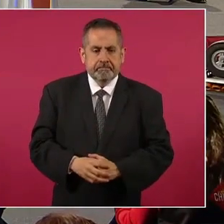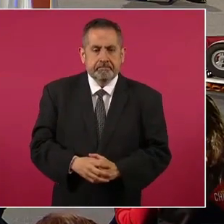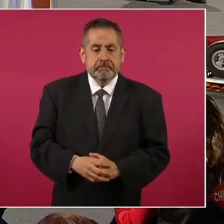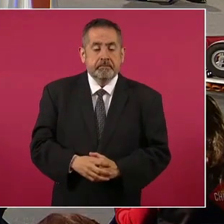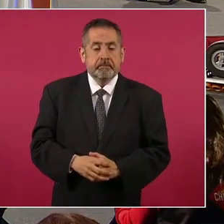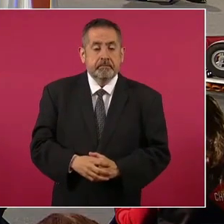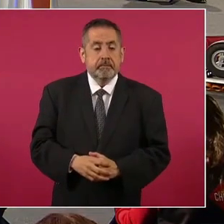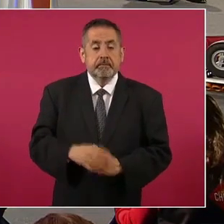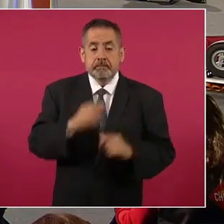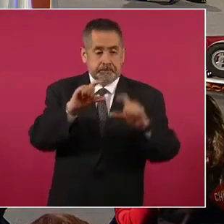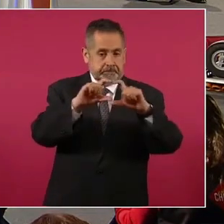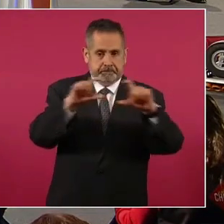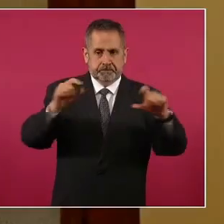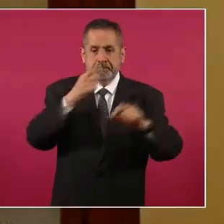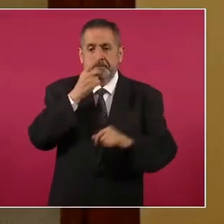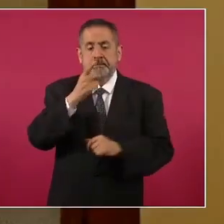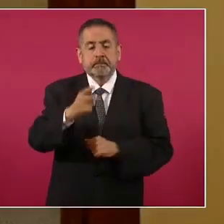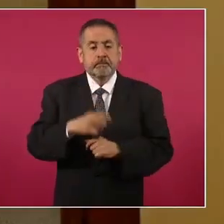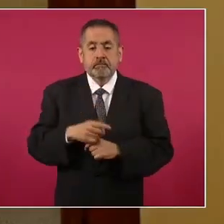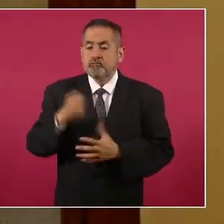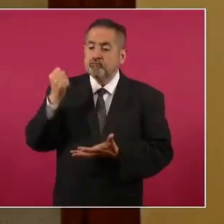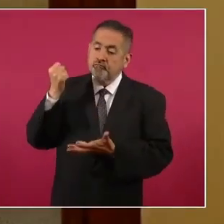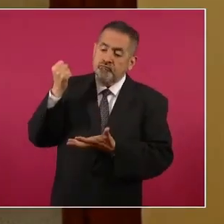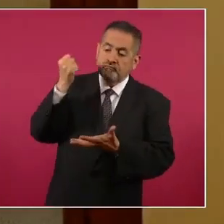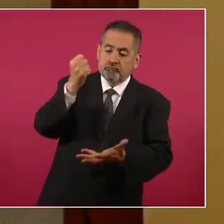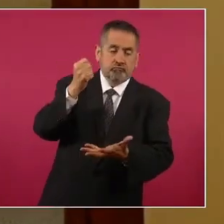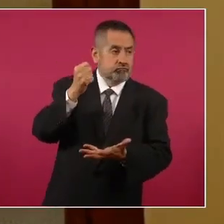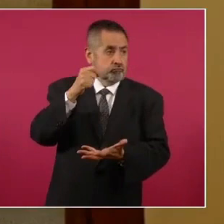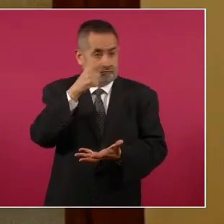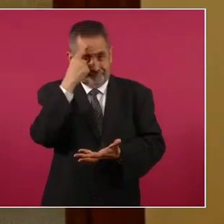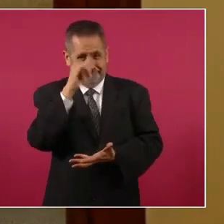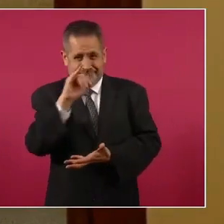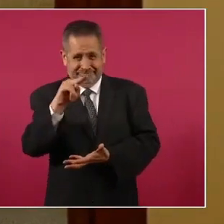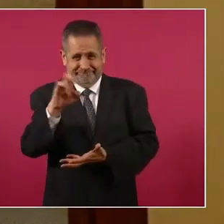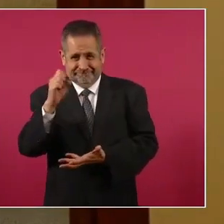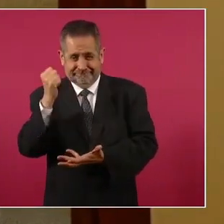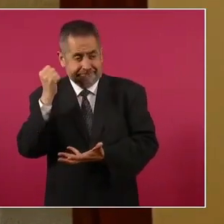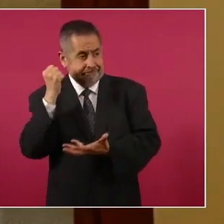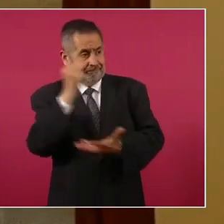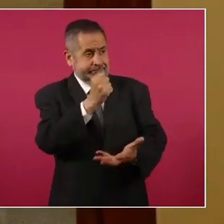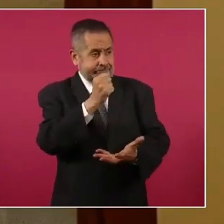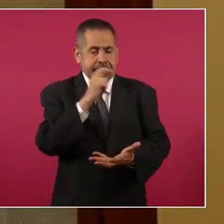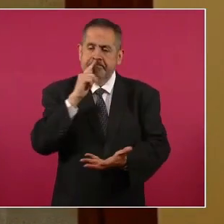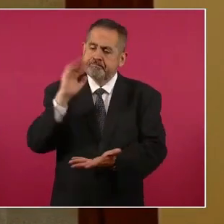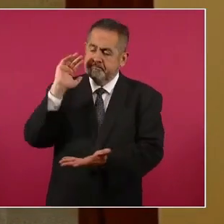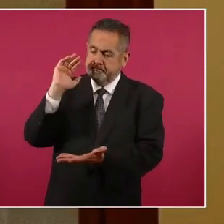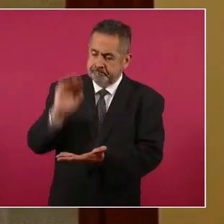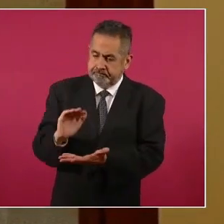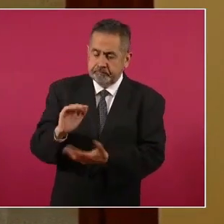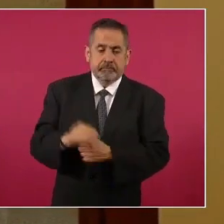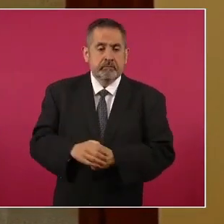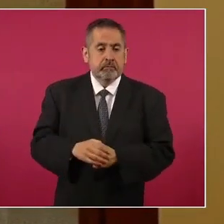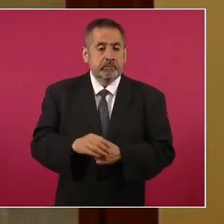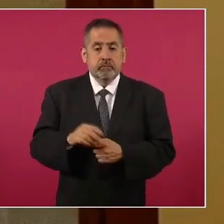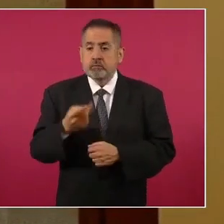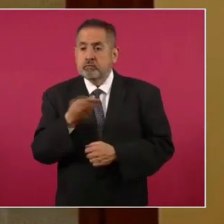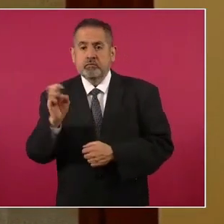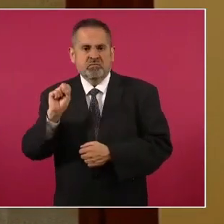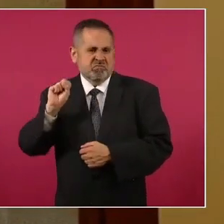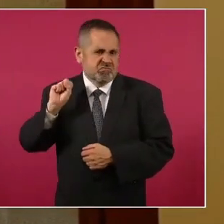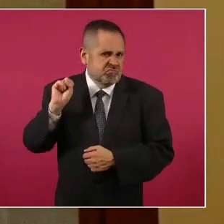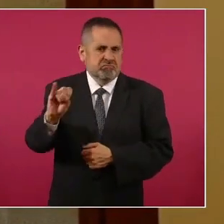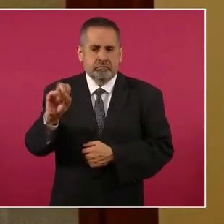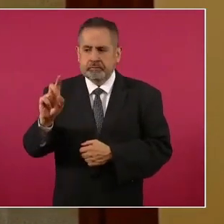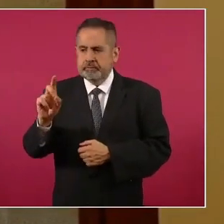Reducir los recursos que se le otorguen al INI, muy a favor 33, a